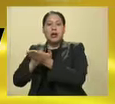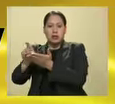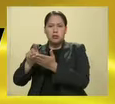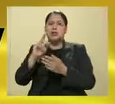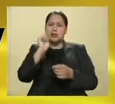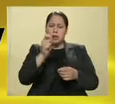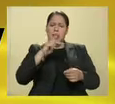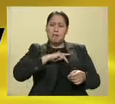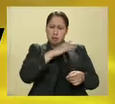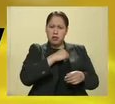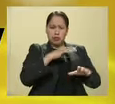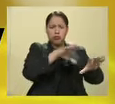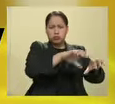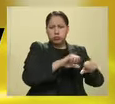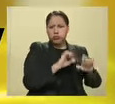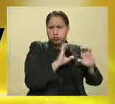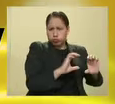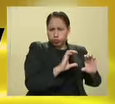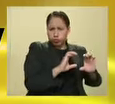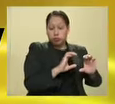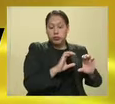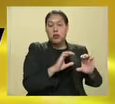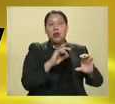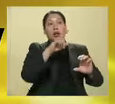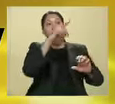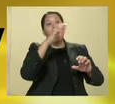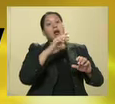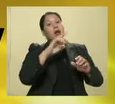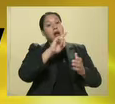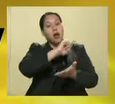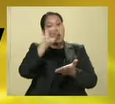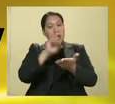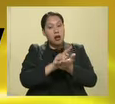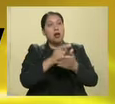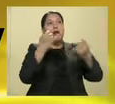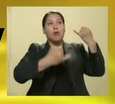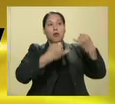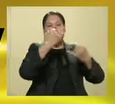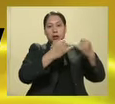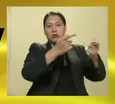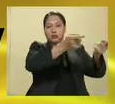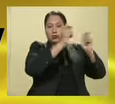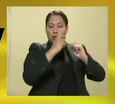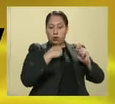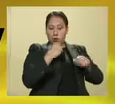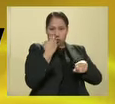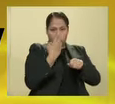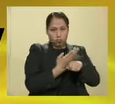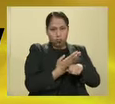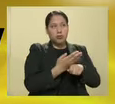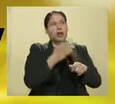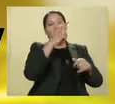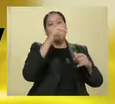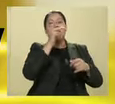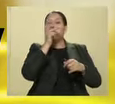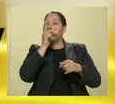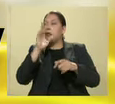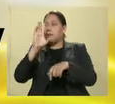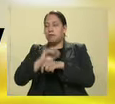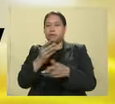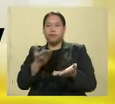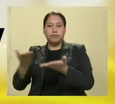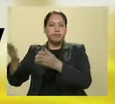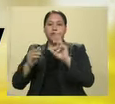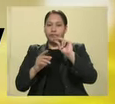hijo y la custodia legal es cuando ya el juez declara en tu favor esa custodia. ¿Quién lo va a tener, no? Así es. Nos dice también